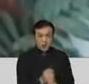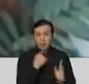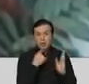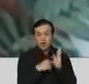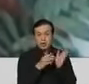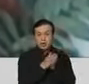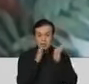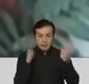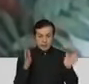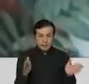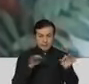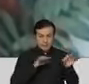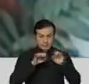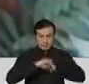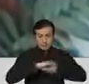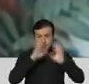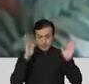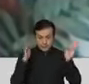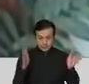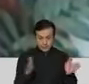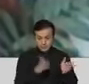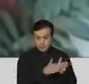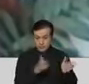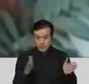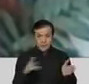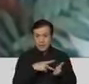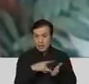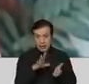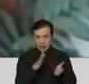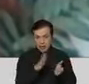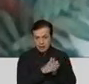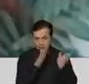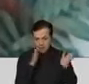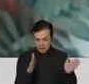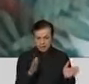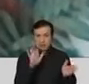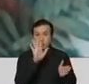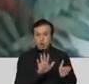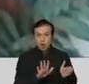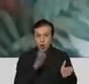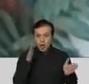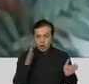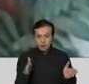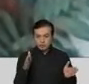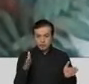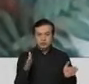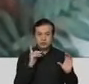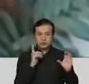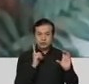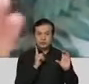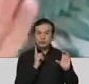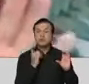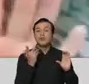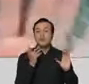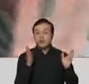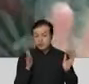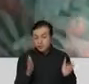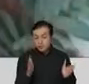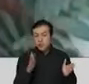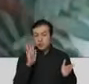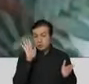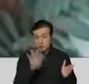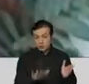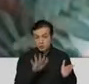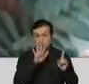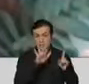es importante que la gente lo conozca. En gracia hemos logrado que en cinco años de gracia hemos pasado de